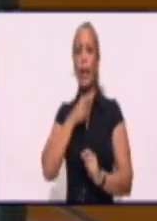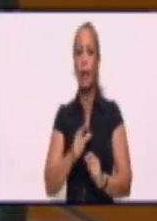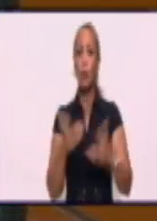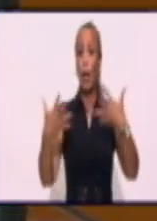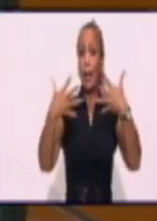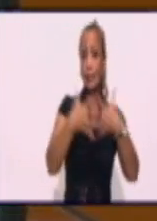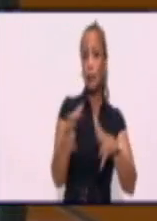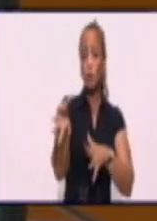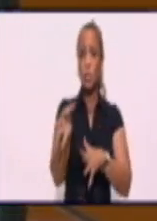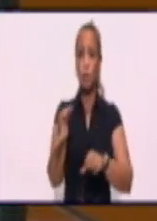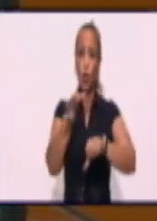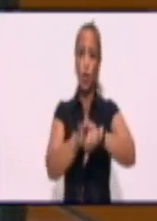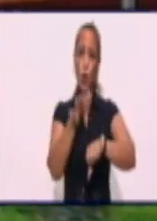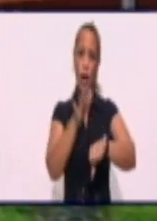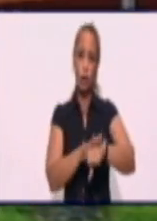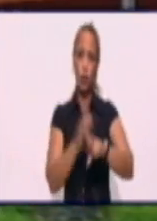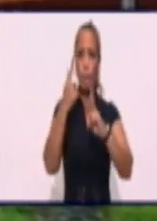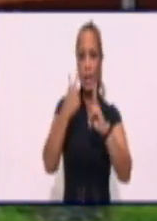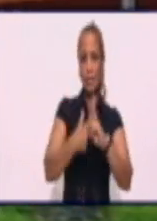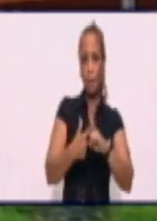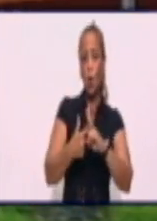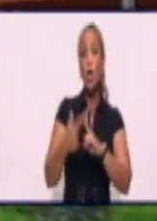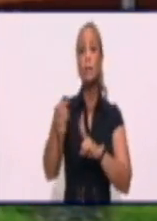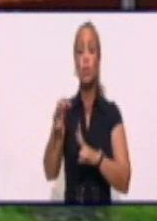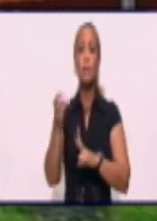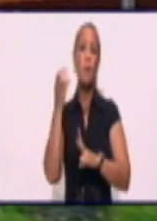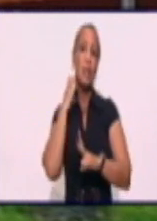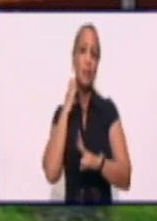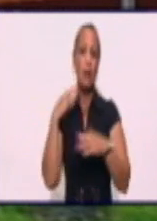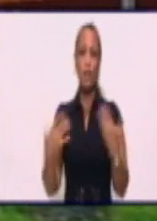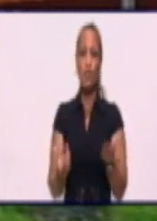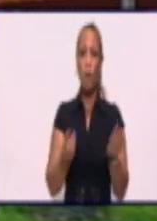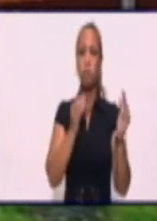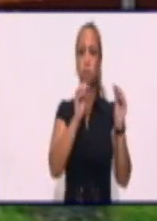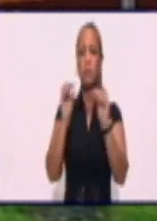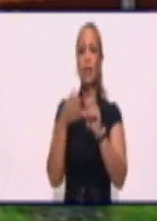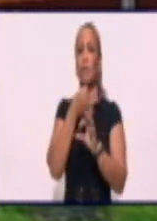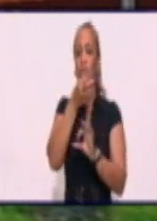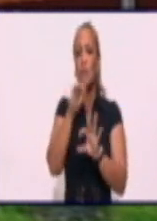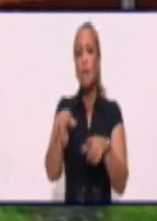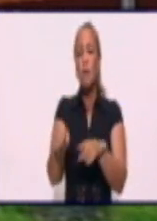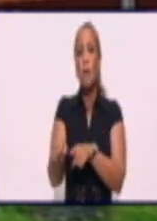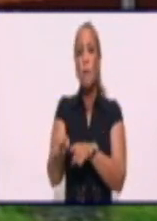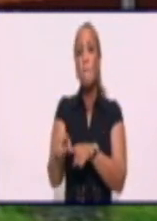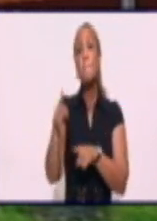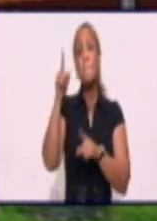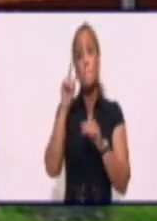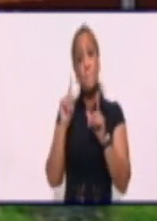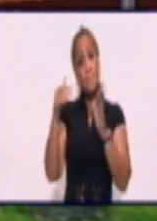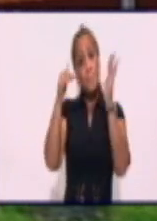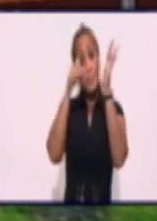Riocauto, Bayamo y Manzanillo han reportado 1.039 de esos